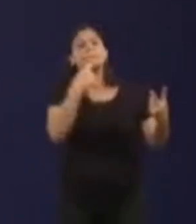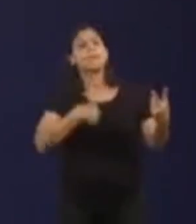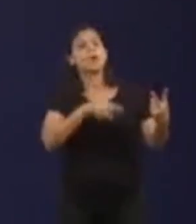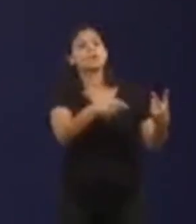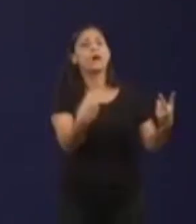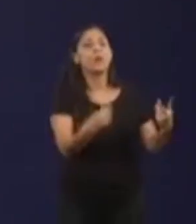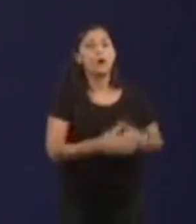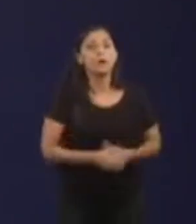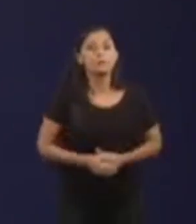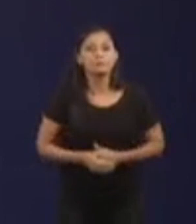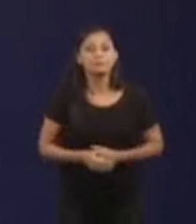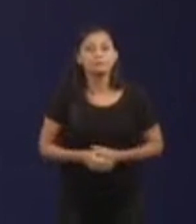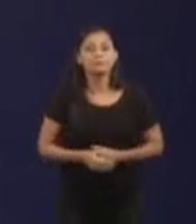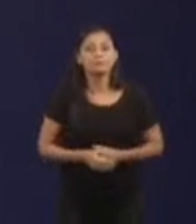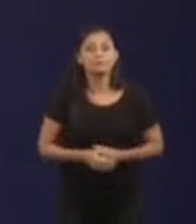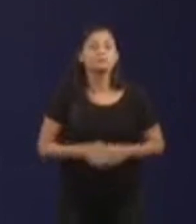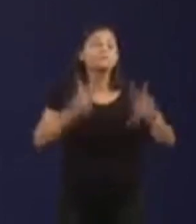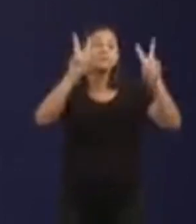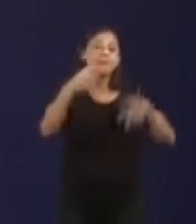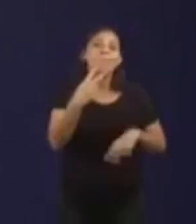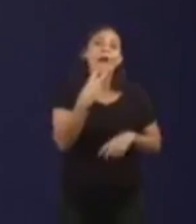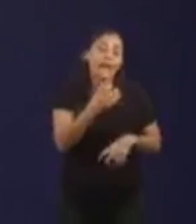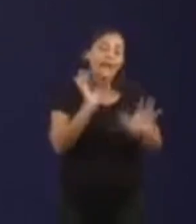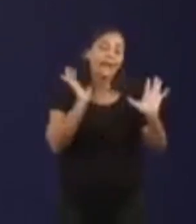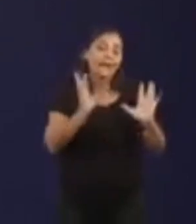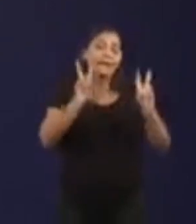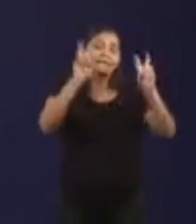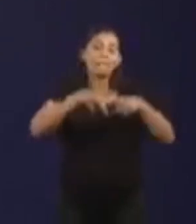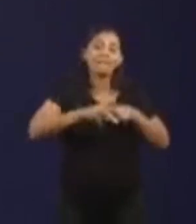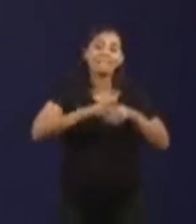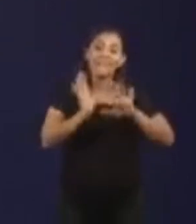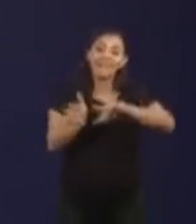del tema de energía de mat energé son temas